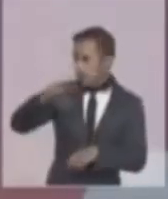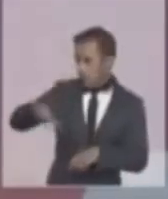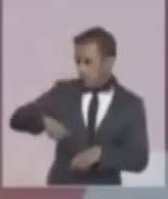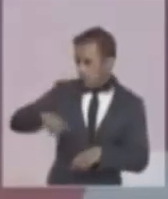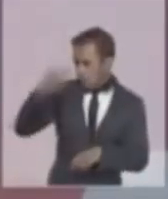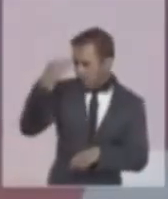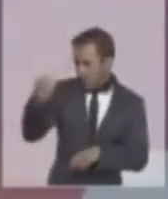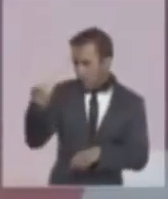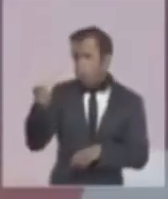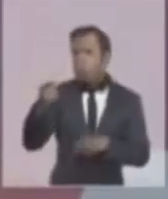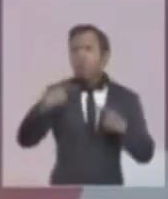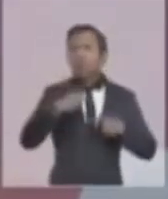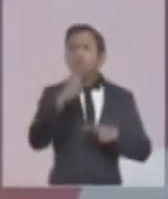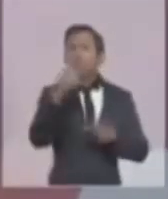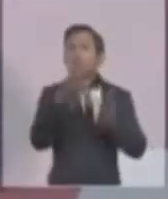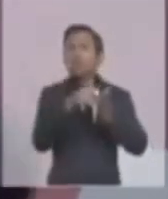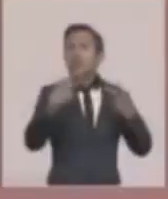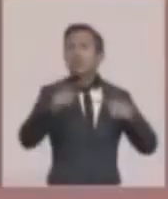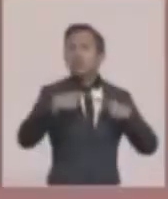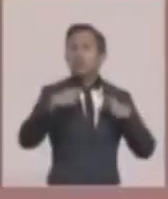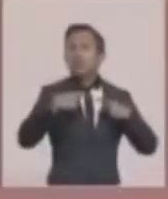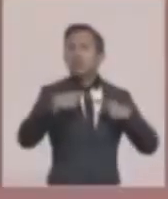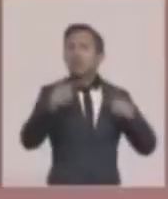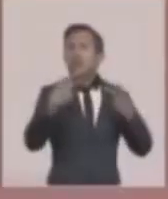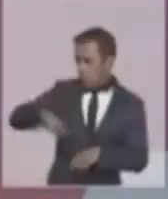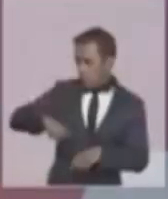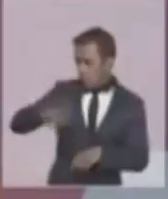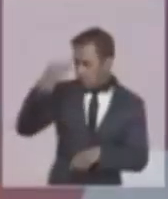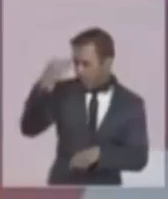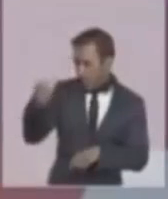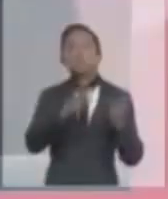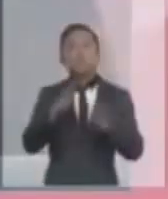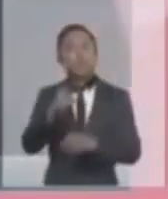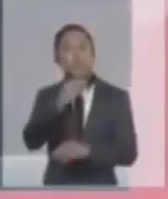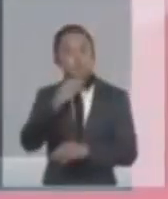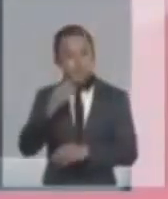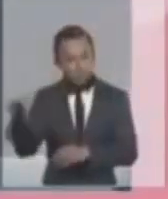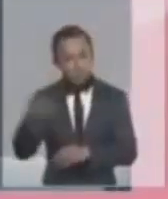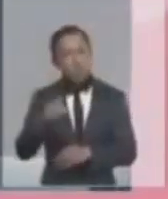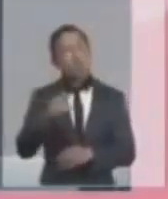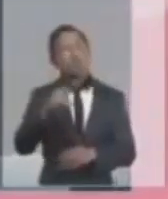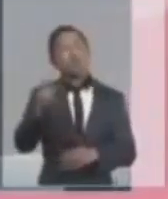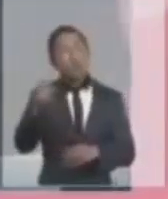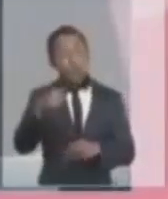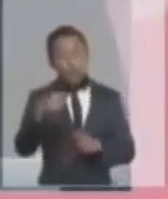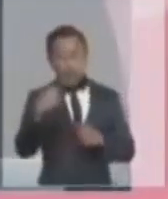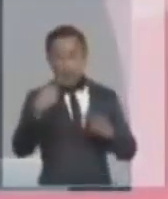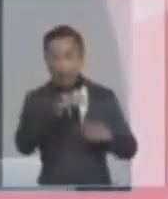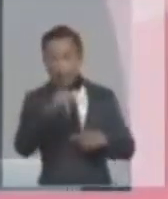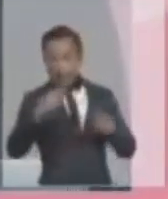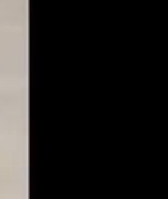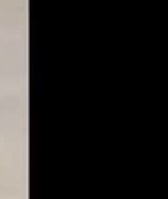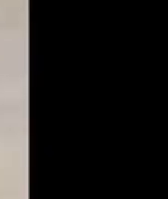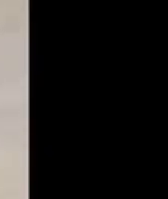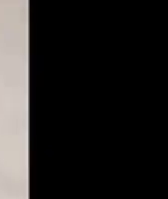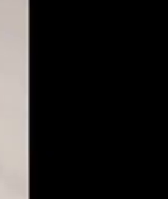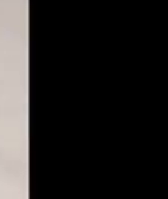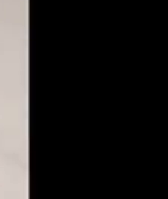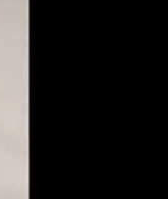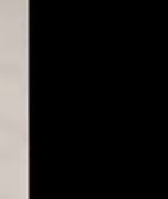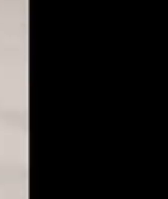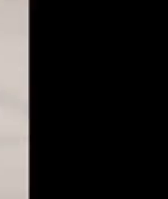¿verdad? Antonio Mit para una réplica. Andrés, qué bueno. Cés, por favor, no. Esta semana vimos un escalofriante video.